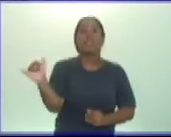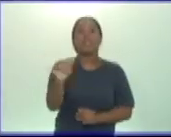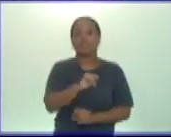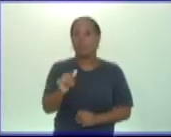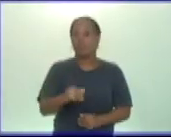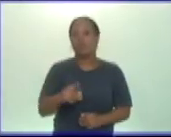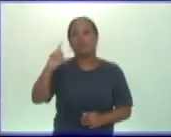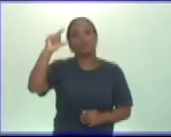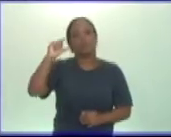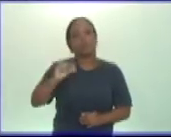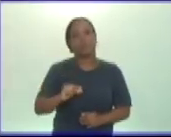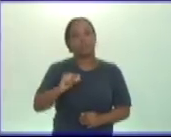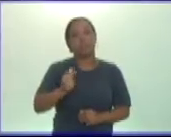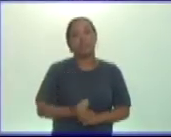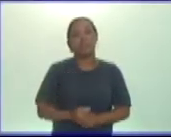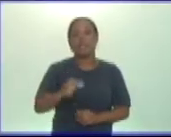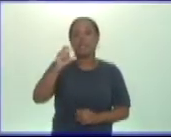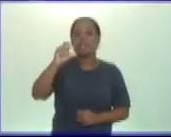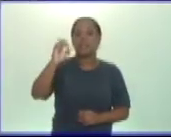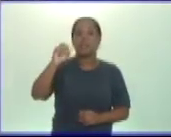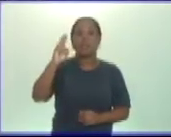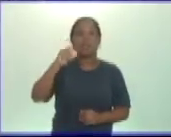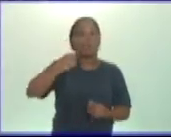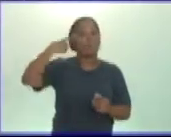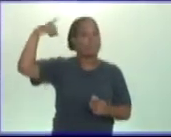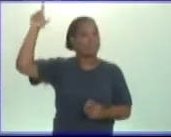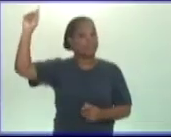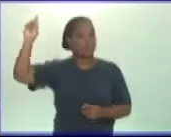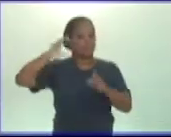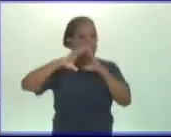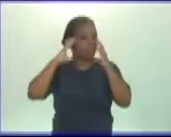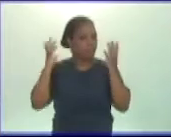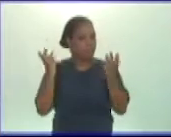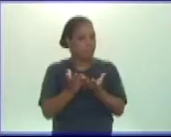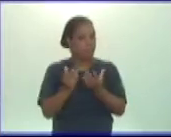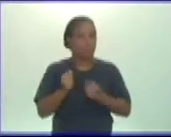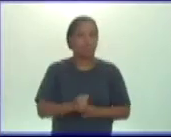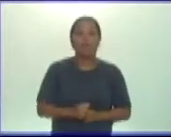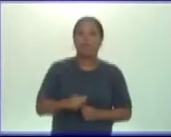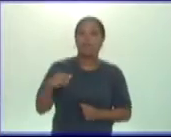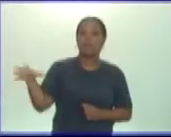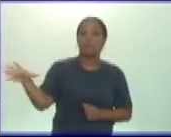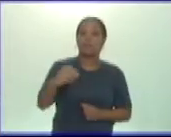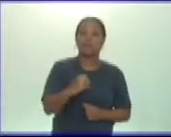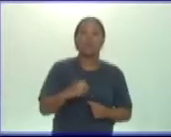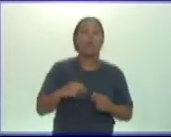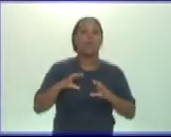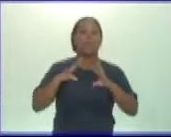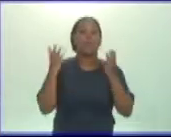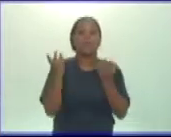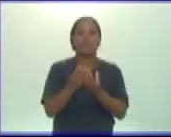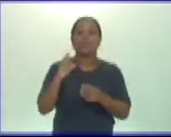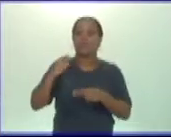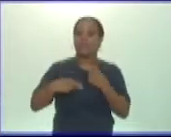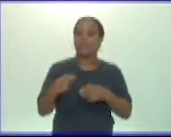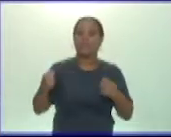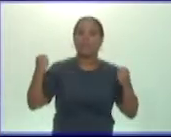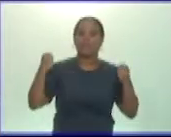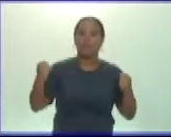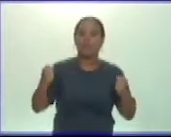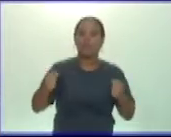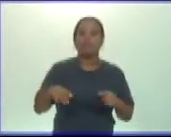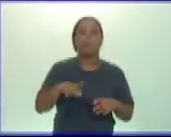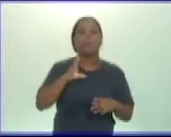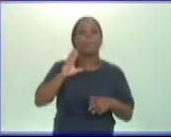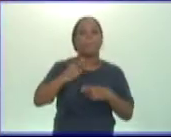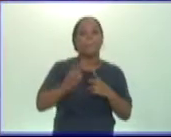de dióxido de carbono que se elimina de la atmósfera. En todo el mundo se realizan esfuerzos para reducir el dióxido de carbono producido